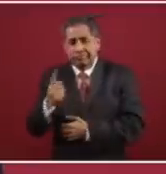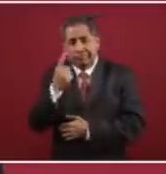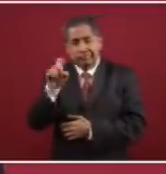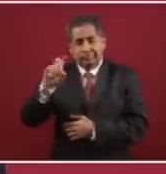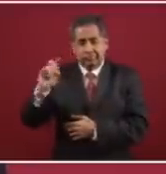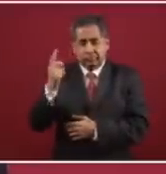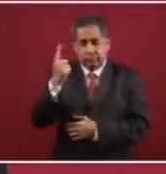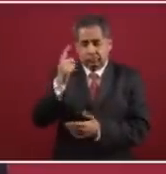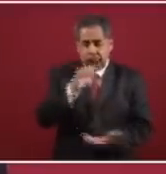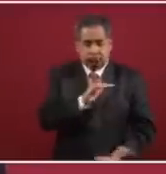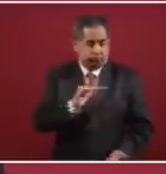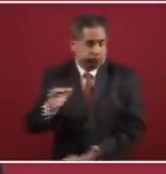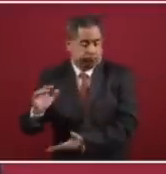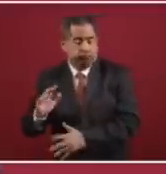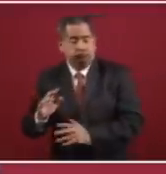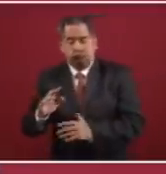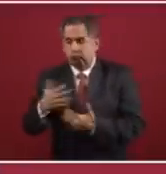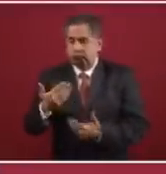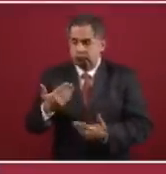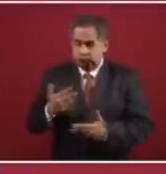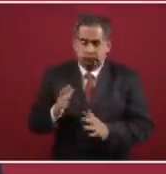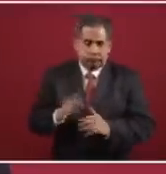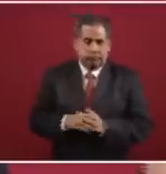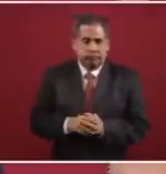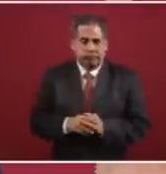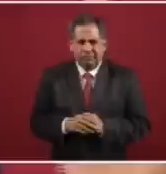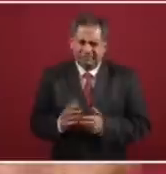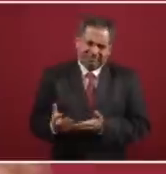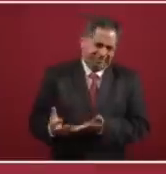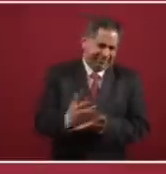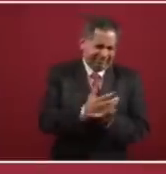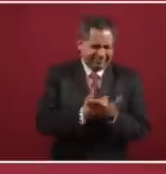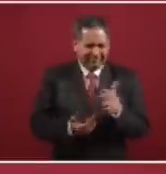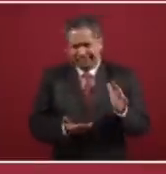$100 por barril. Entró dinero